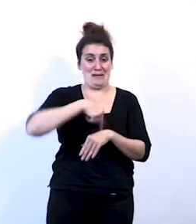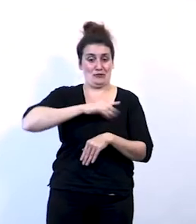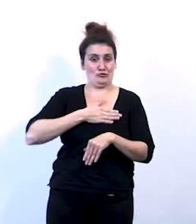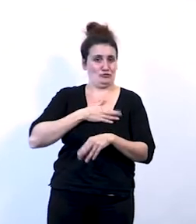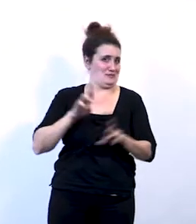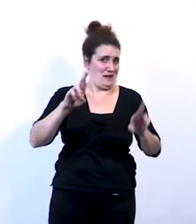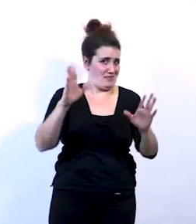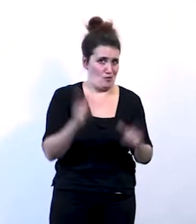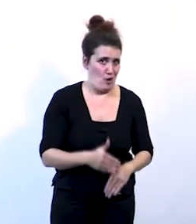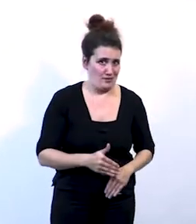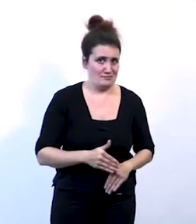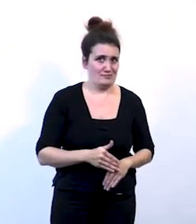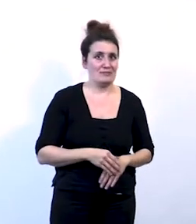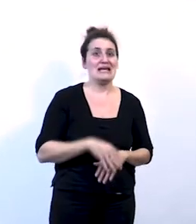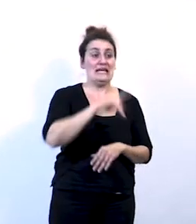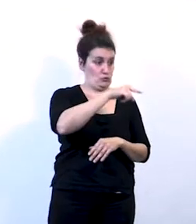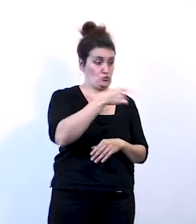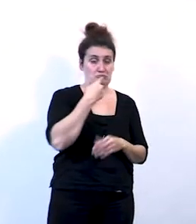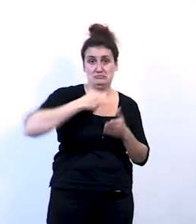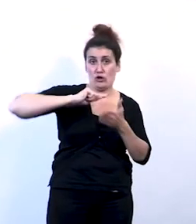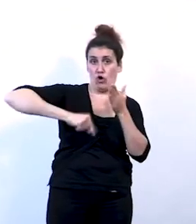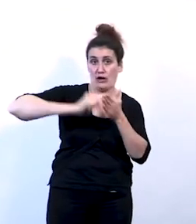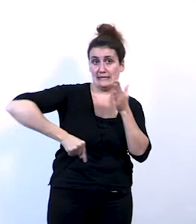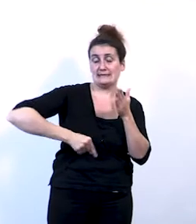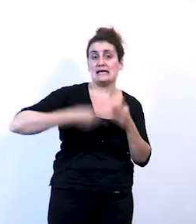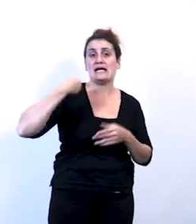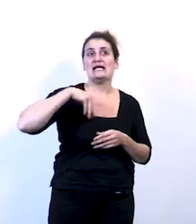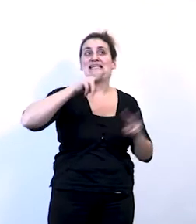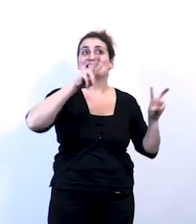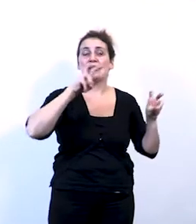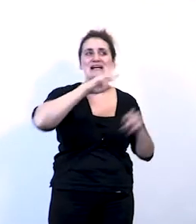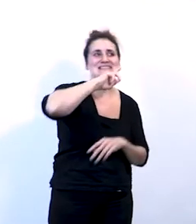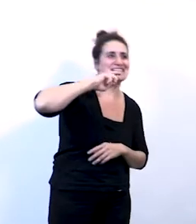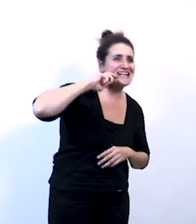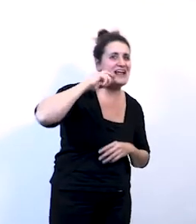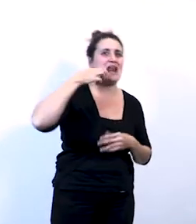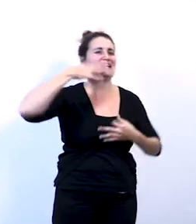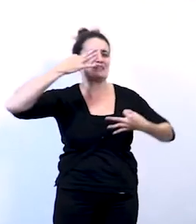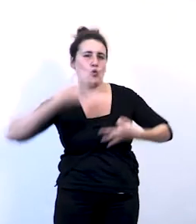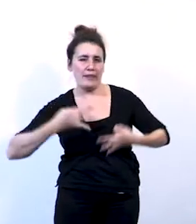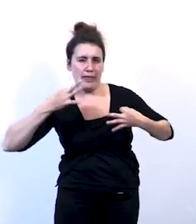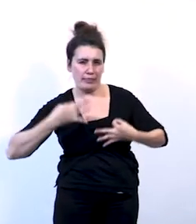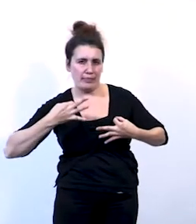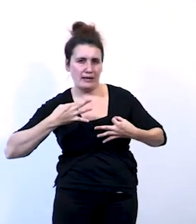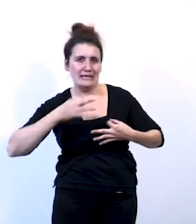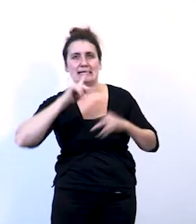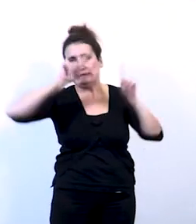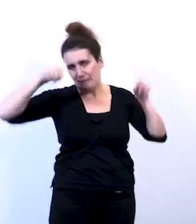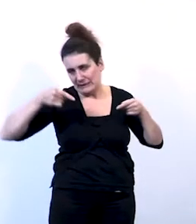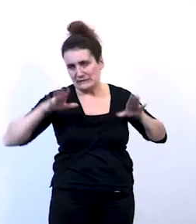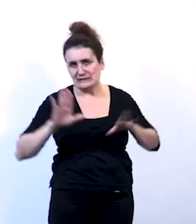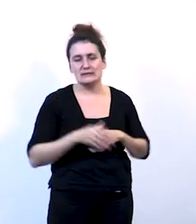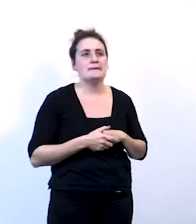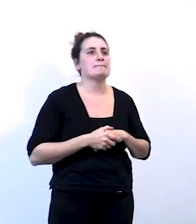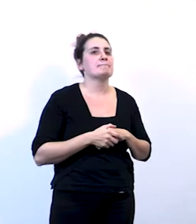esperanza. Y sí, tú corregiste, el tema es Israel y la seguridad de Israel, entre paréntesis, y